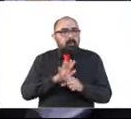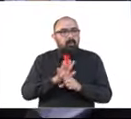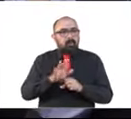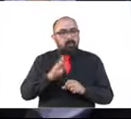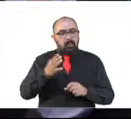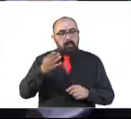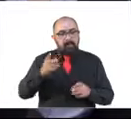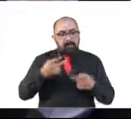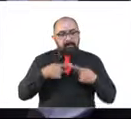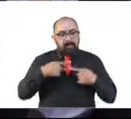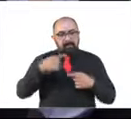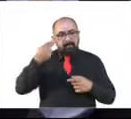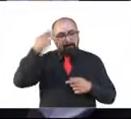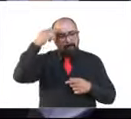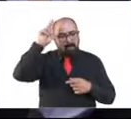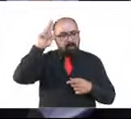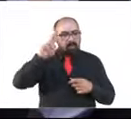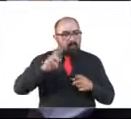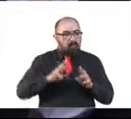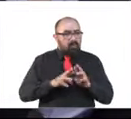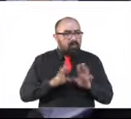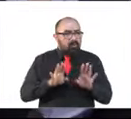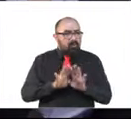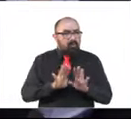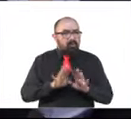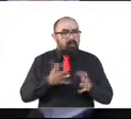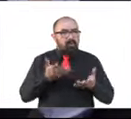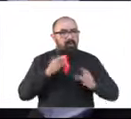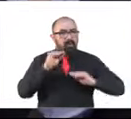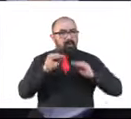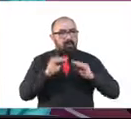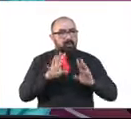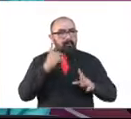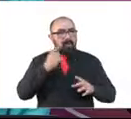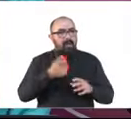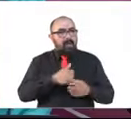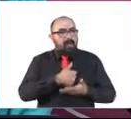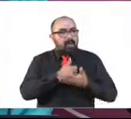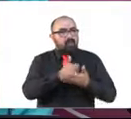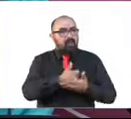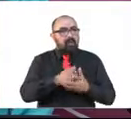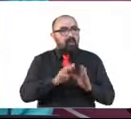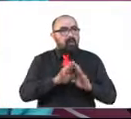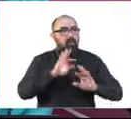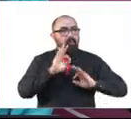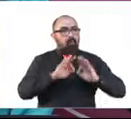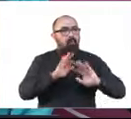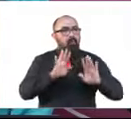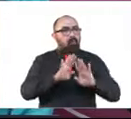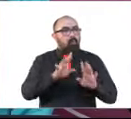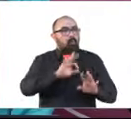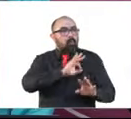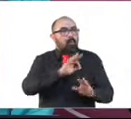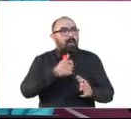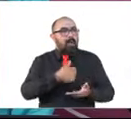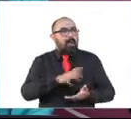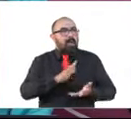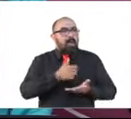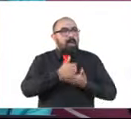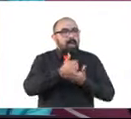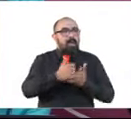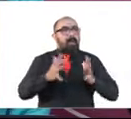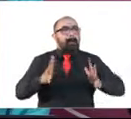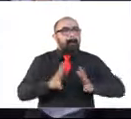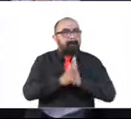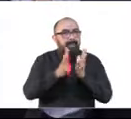han sido favorecidas por este programa justamente Sembrando Vida? ¿Y de qué manera podrían participar en el cuidado